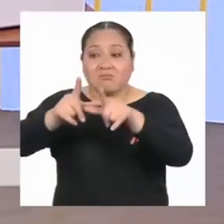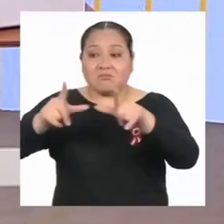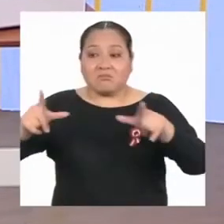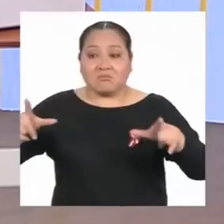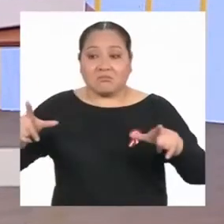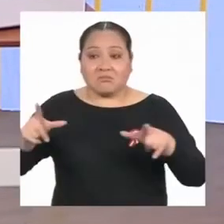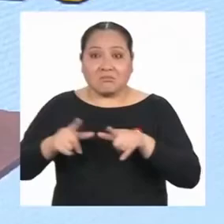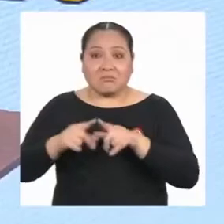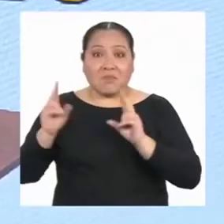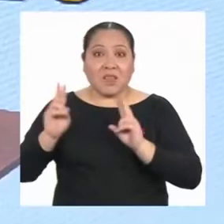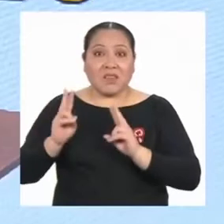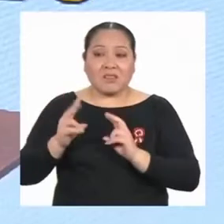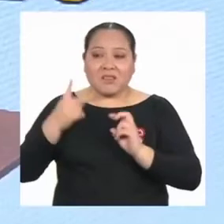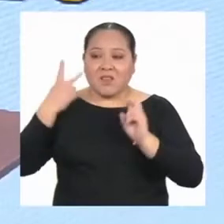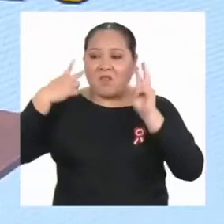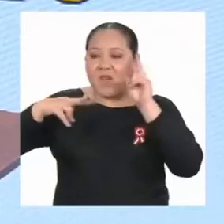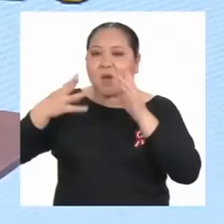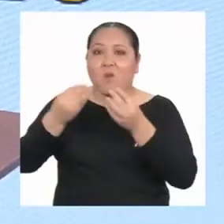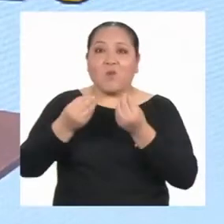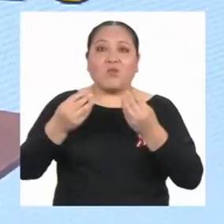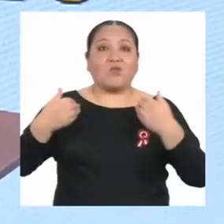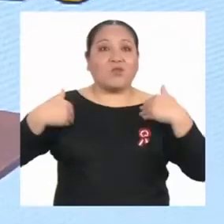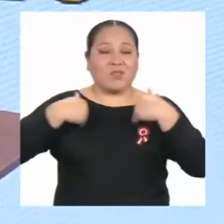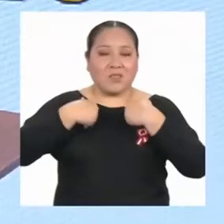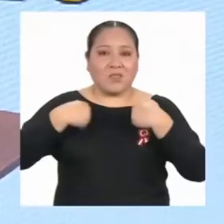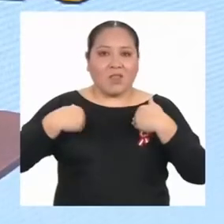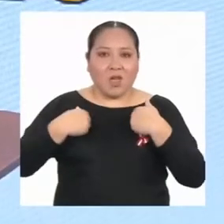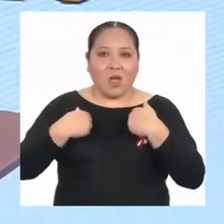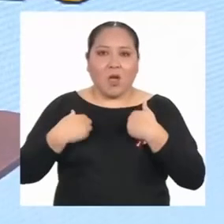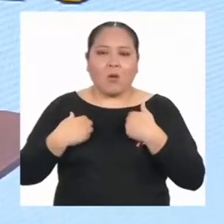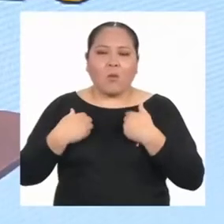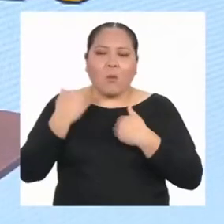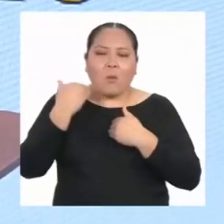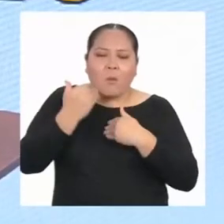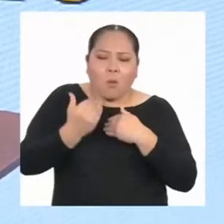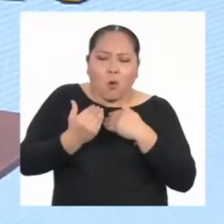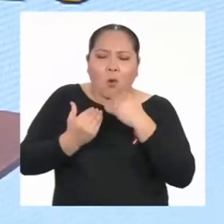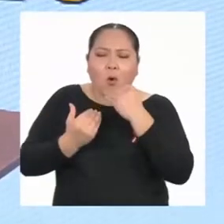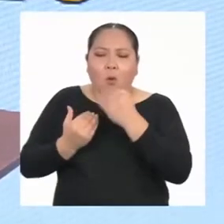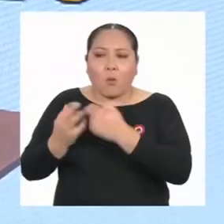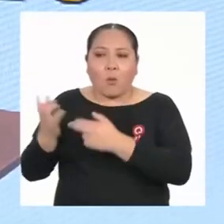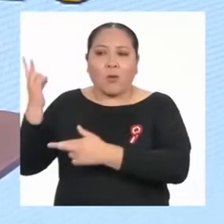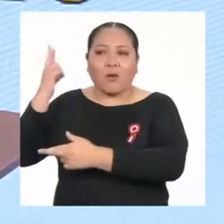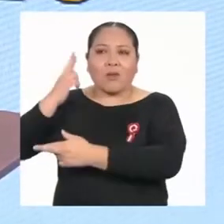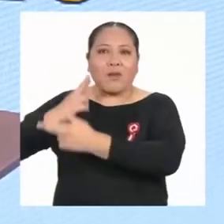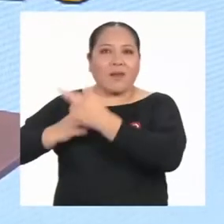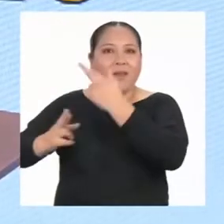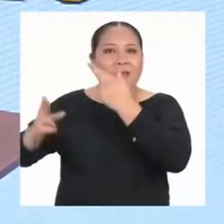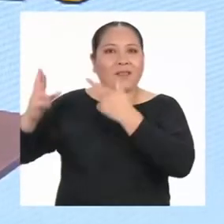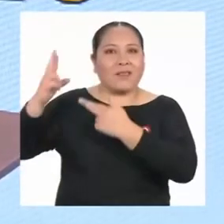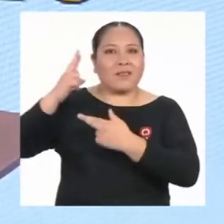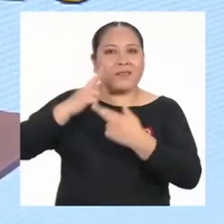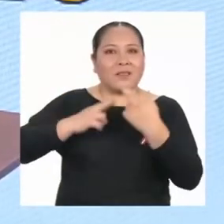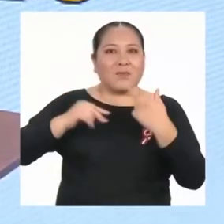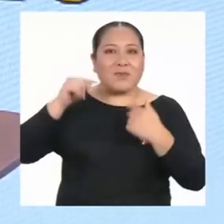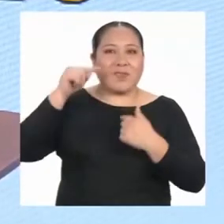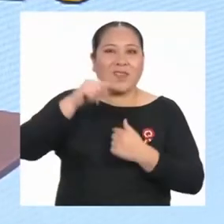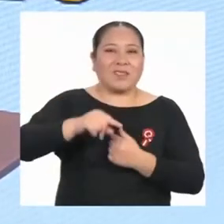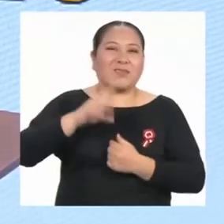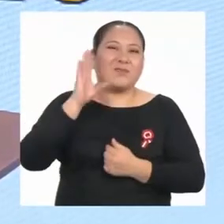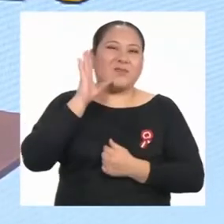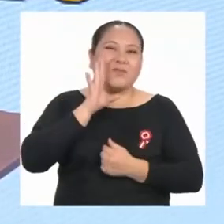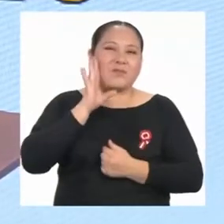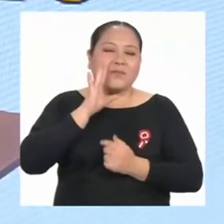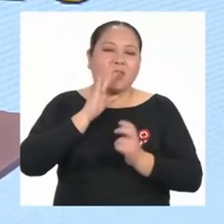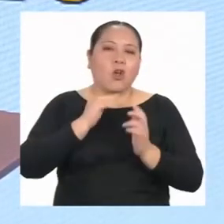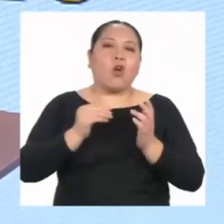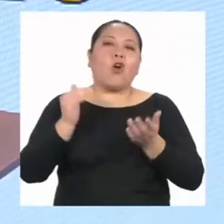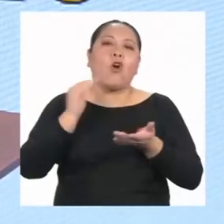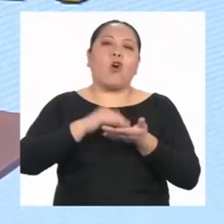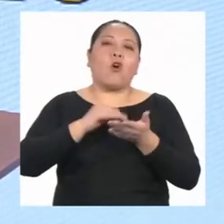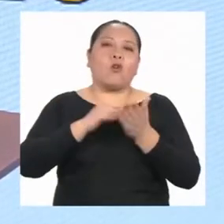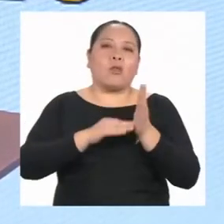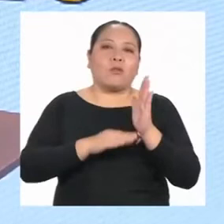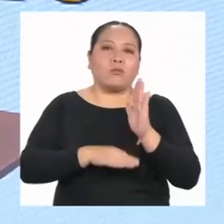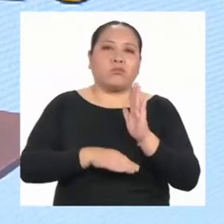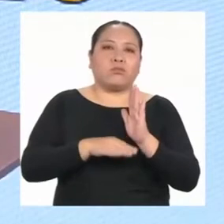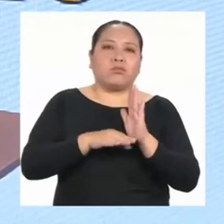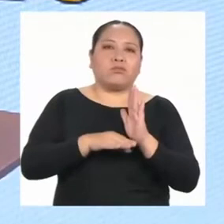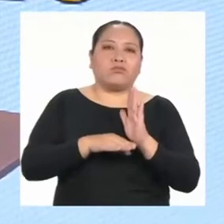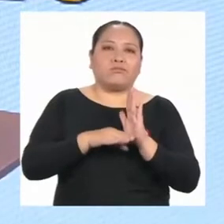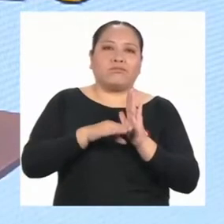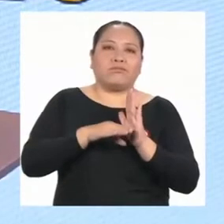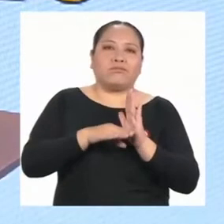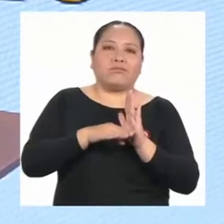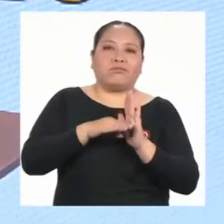animales. Ahora que poco a poco vamos volviendo al ritmo de antes, ¿esos agentes contaminantes se volverán a incrementar si no hacemos algo